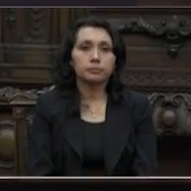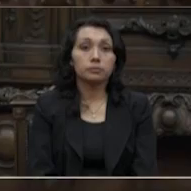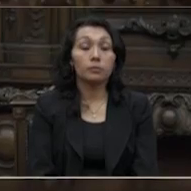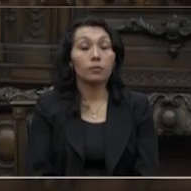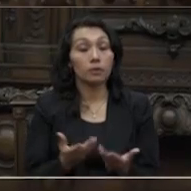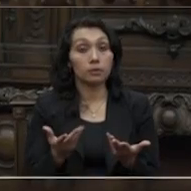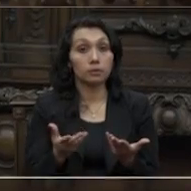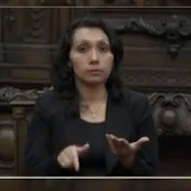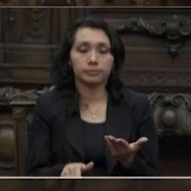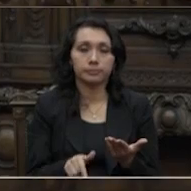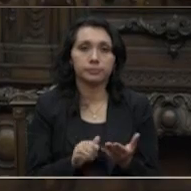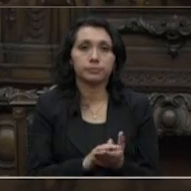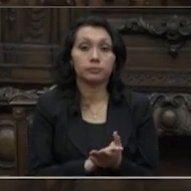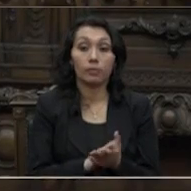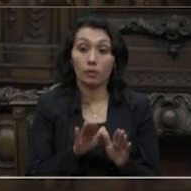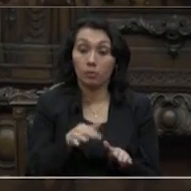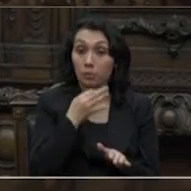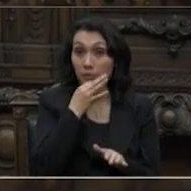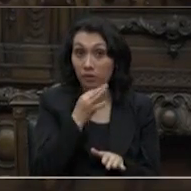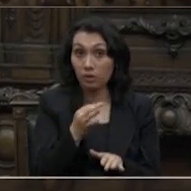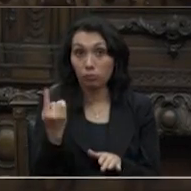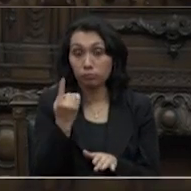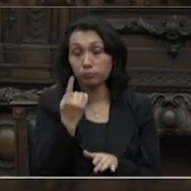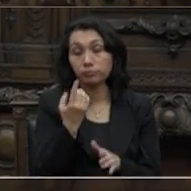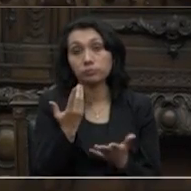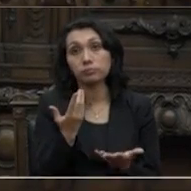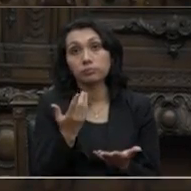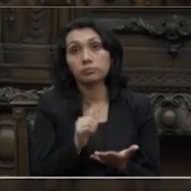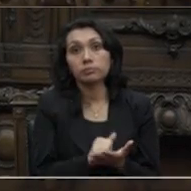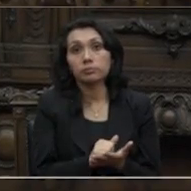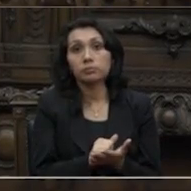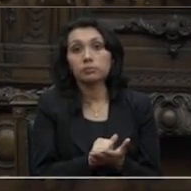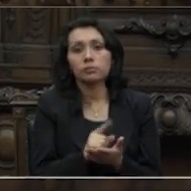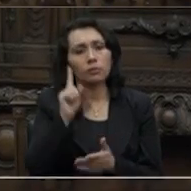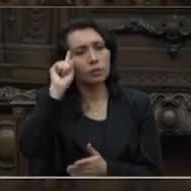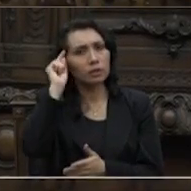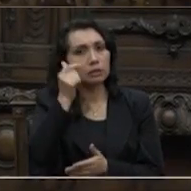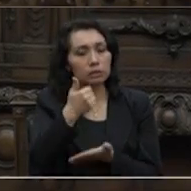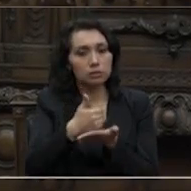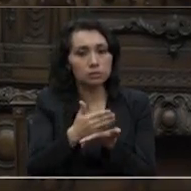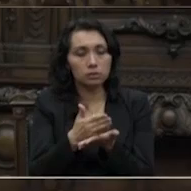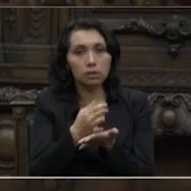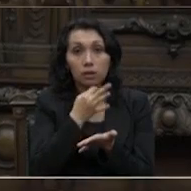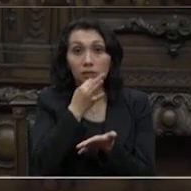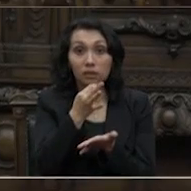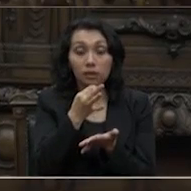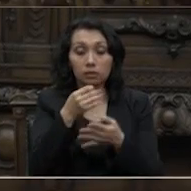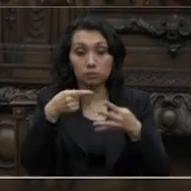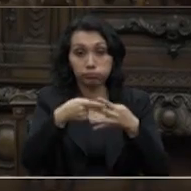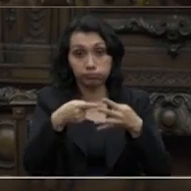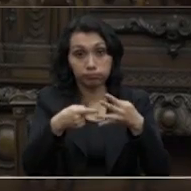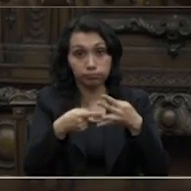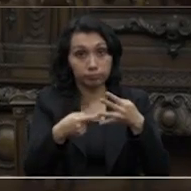Por lo tanto, como digo, solo a nivel de planteamiento, la